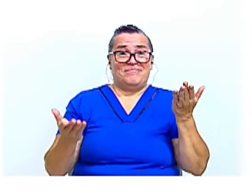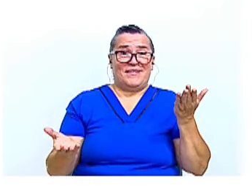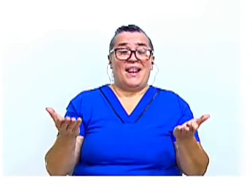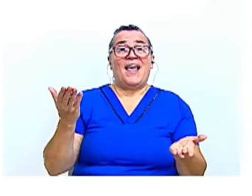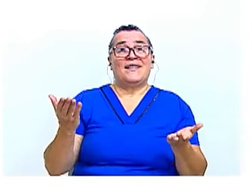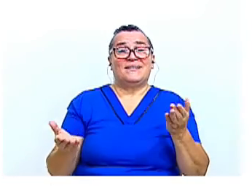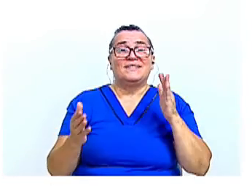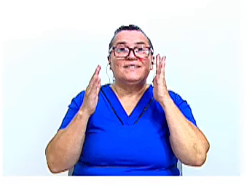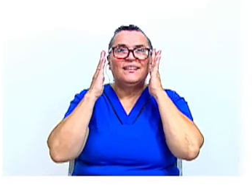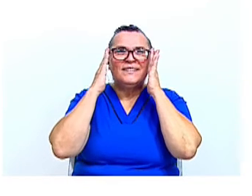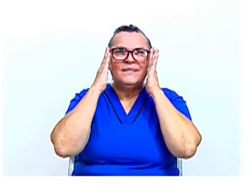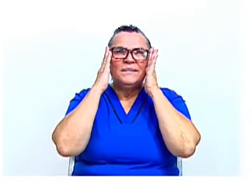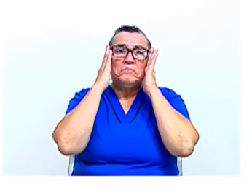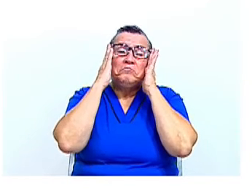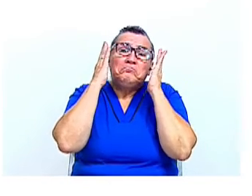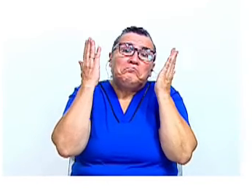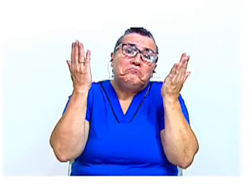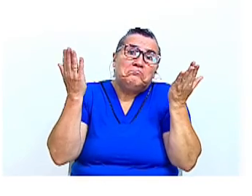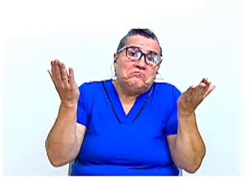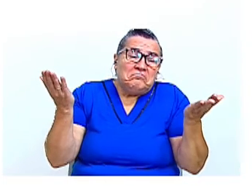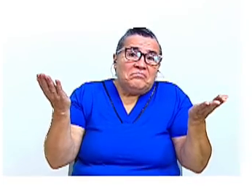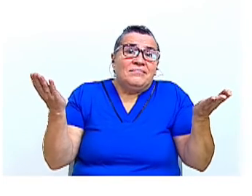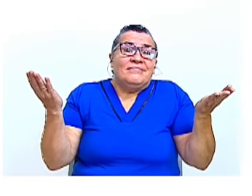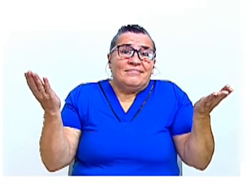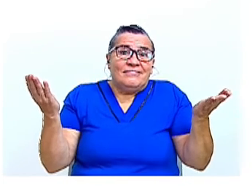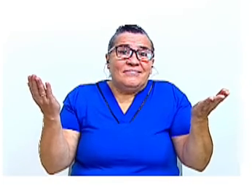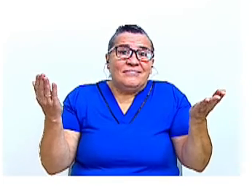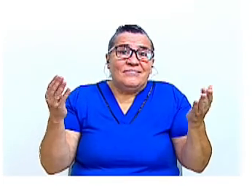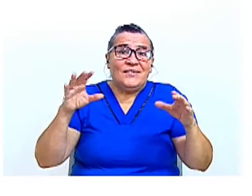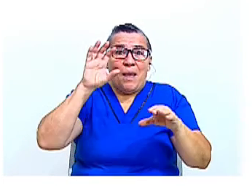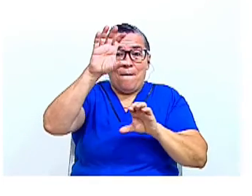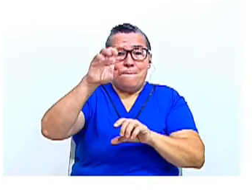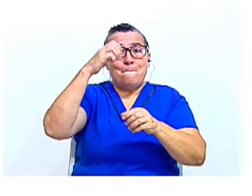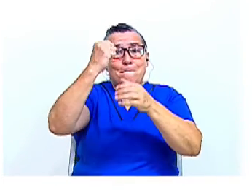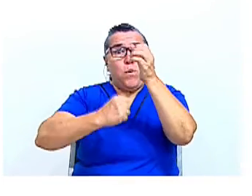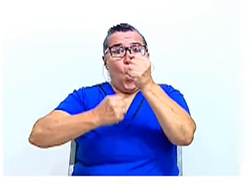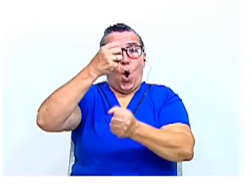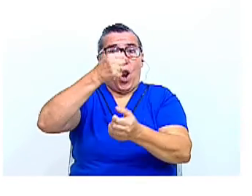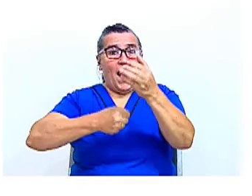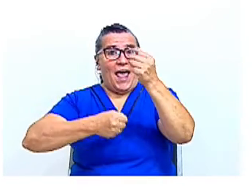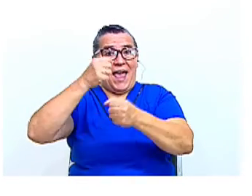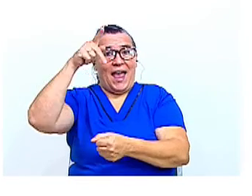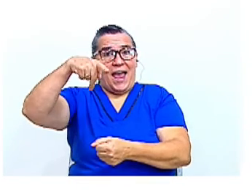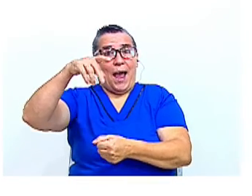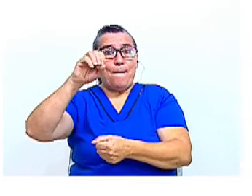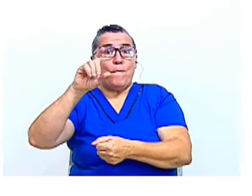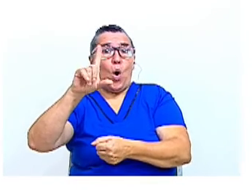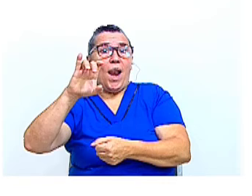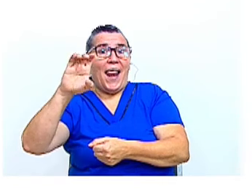balanzas. Y, ¿por qué no una polea? Utilizando también